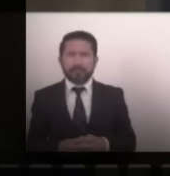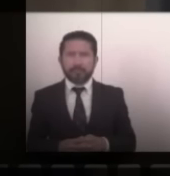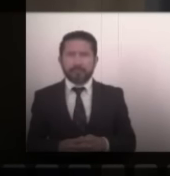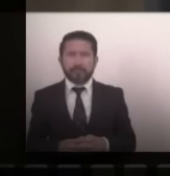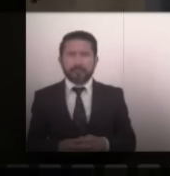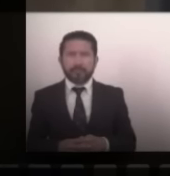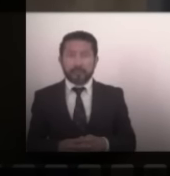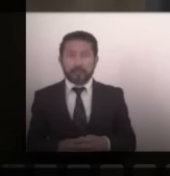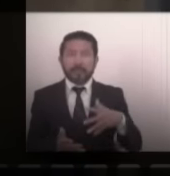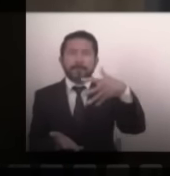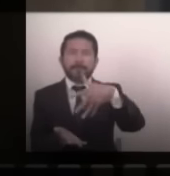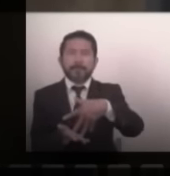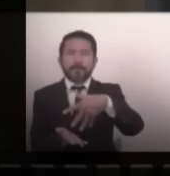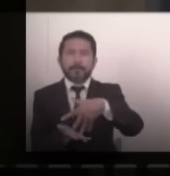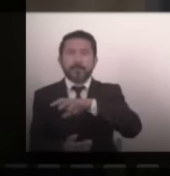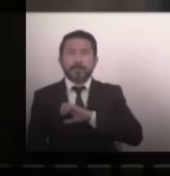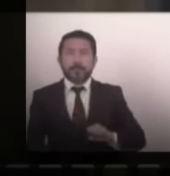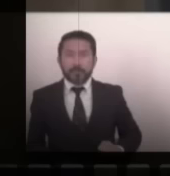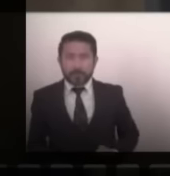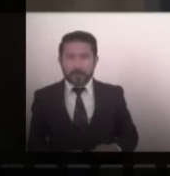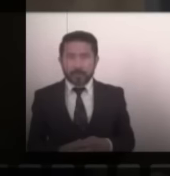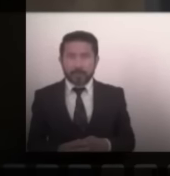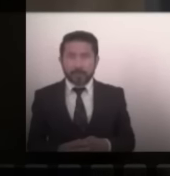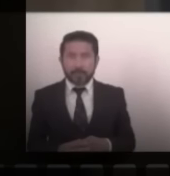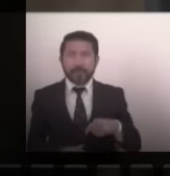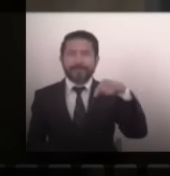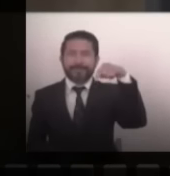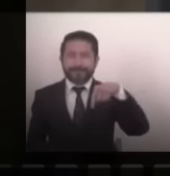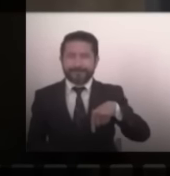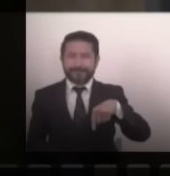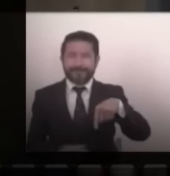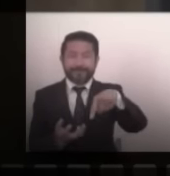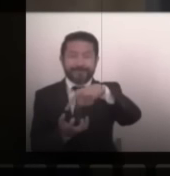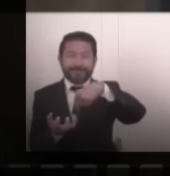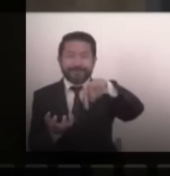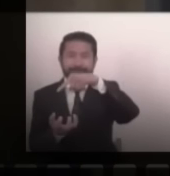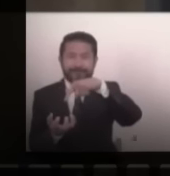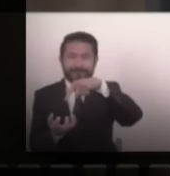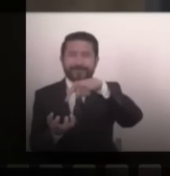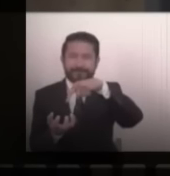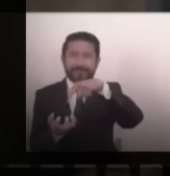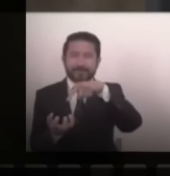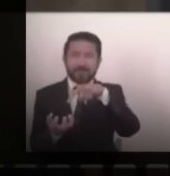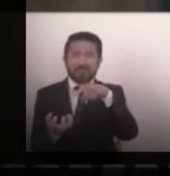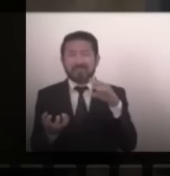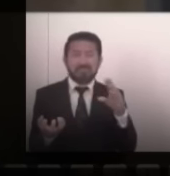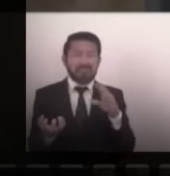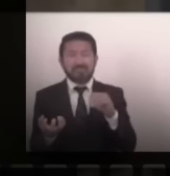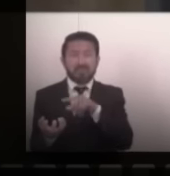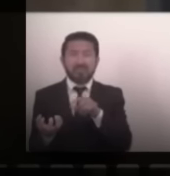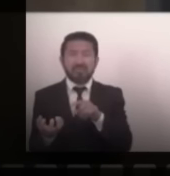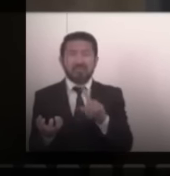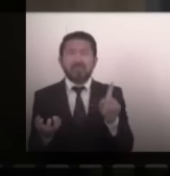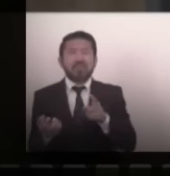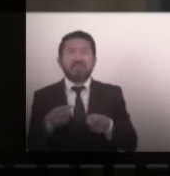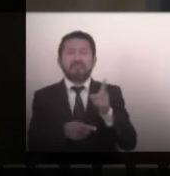saltar pueblo salvadoreño Aquí hay una oposición que dice estar en contra de